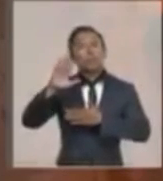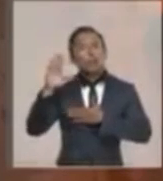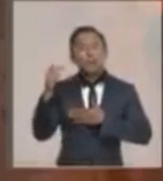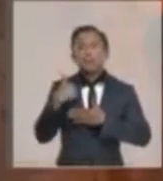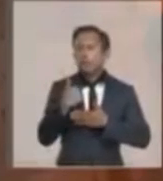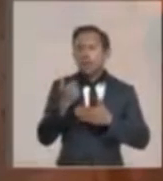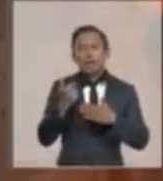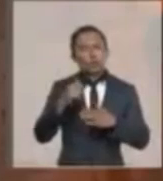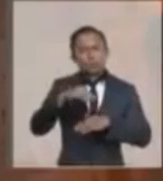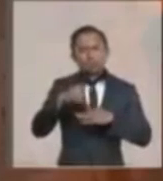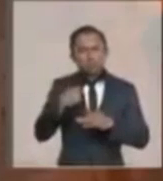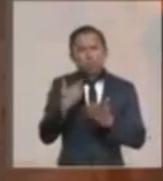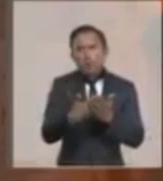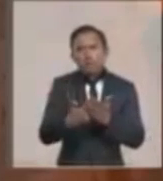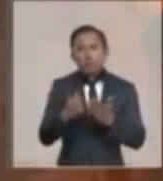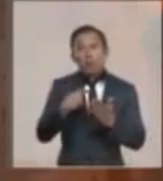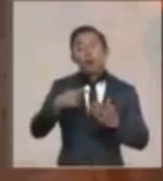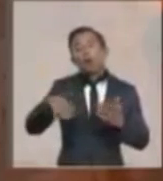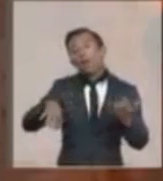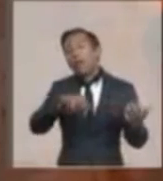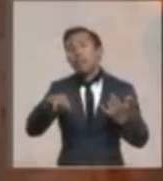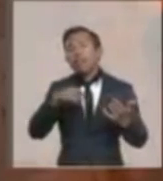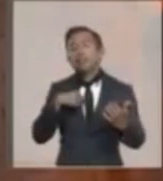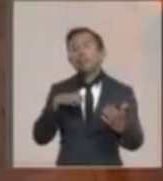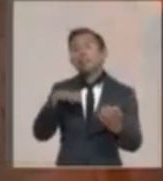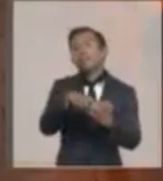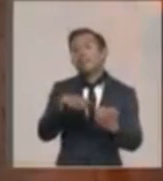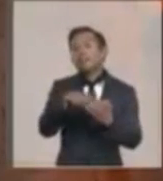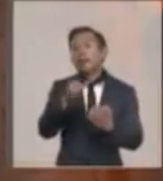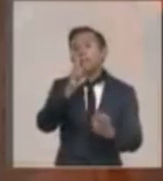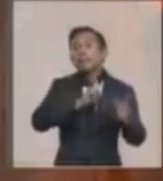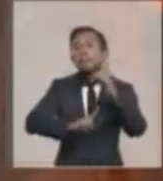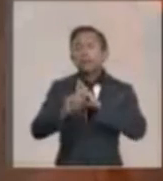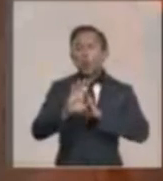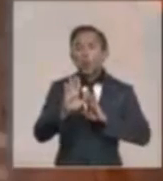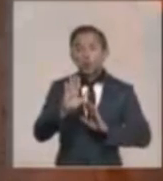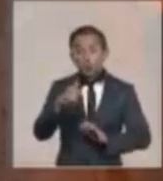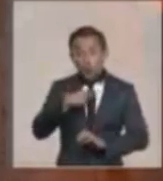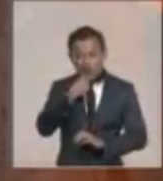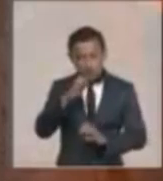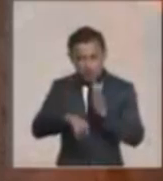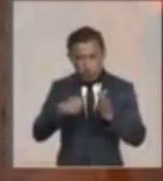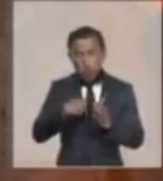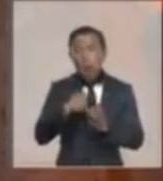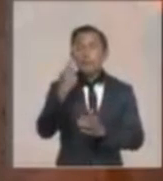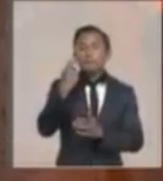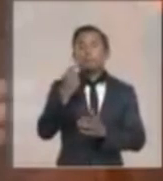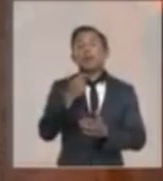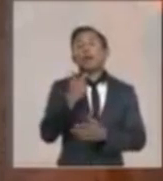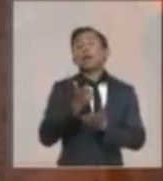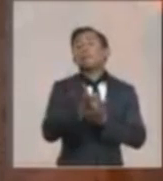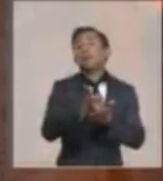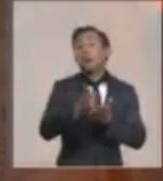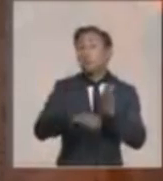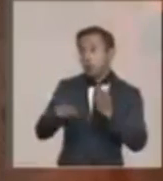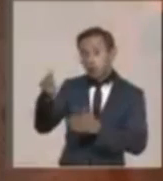estoy mintiendo a los ciudadanos. No les estoy diciendo que les regalo el dinero, como lo hace el candidato del PRD, Ricardo Anaya, a través de una renta